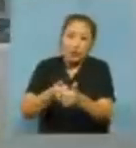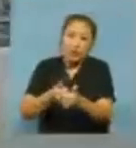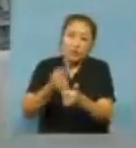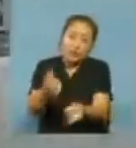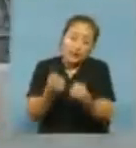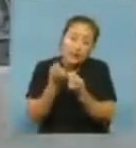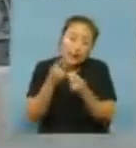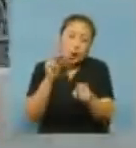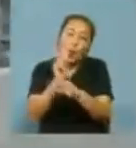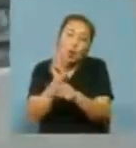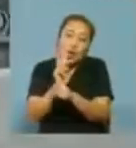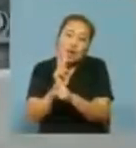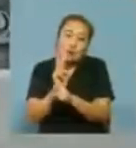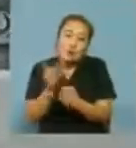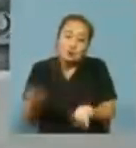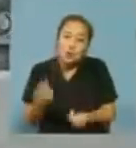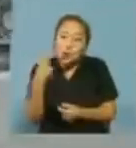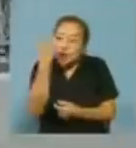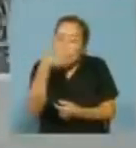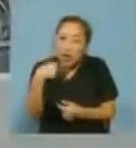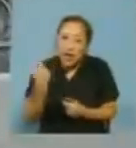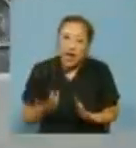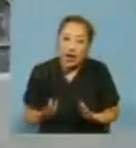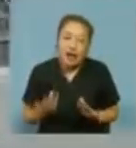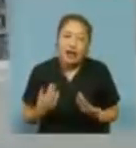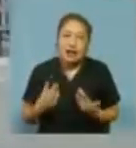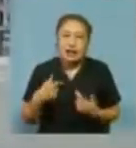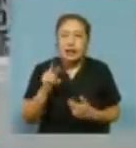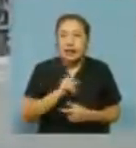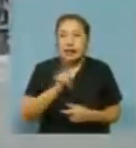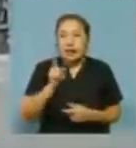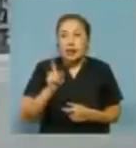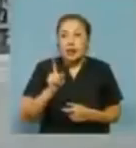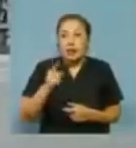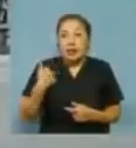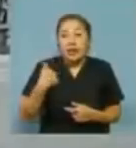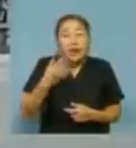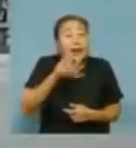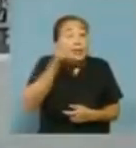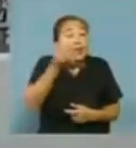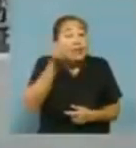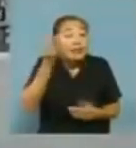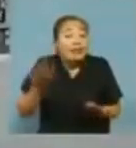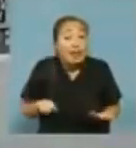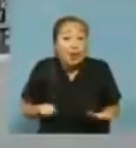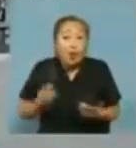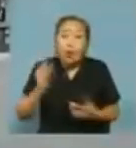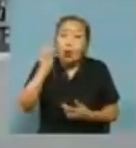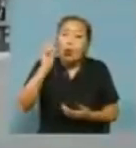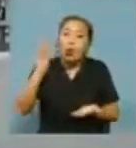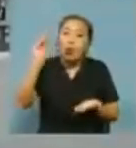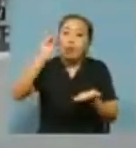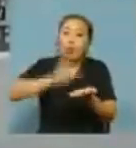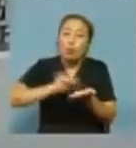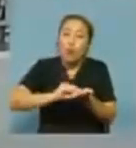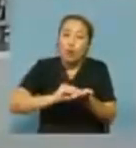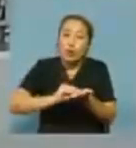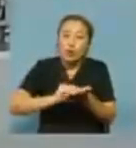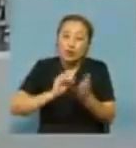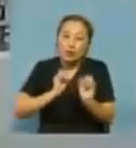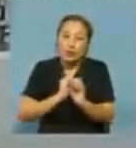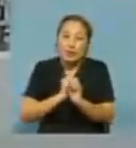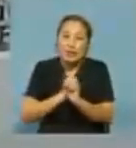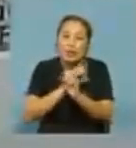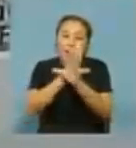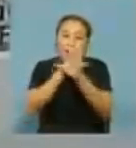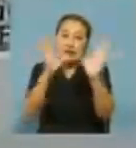necesario proteger también su imagen y nosotros hemos tenido este testimonio dando un poquito más de claridad